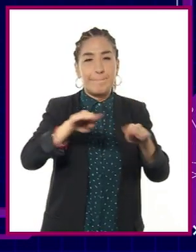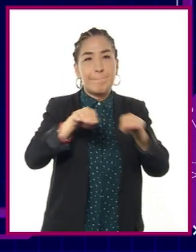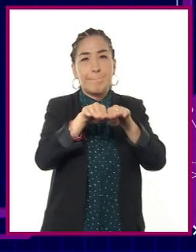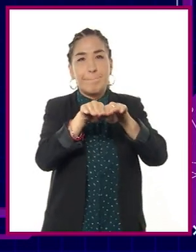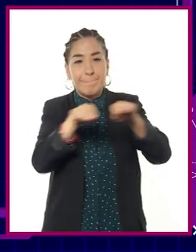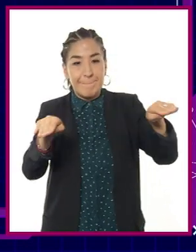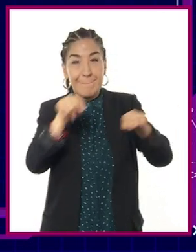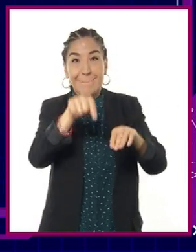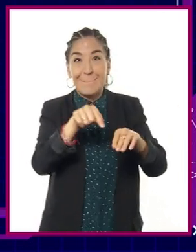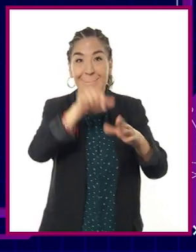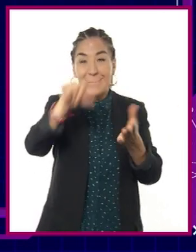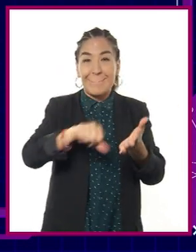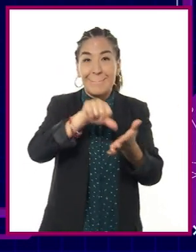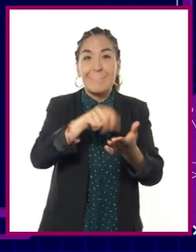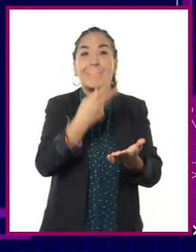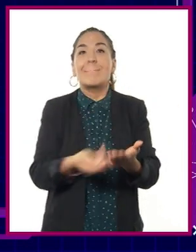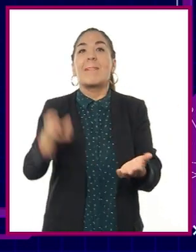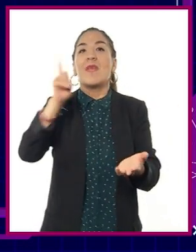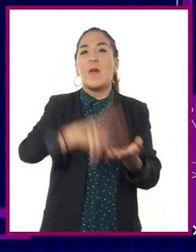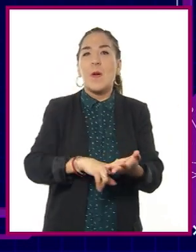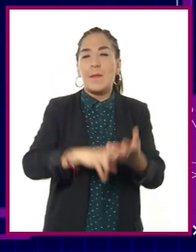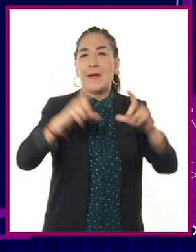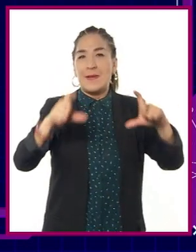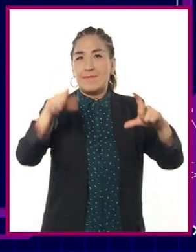el doble de la longitud del radio.